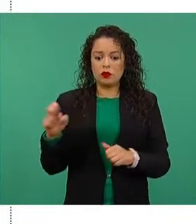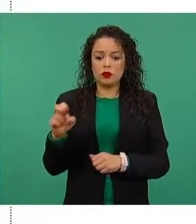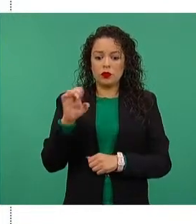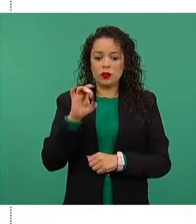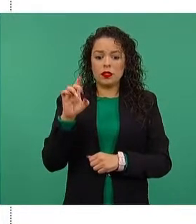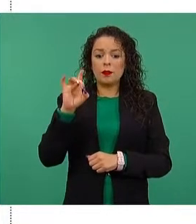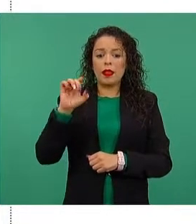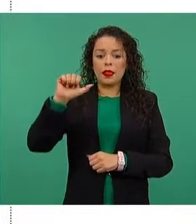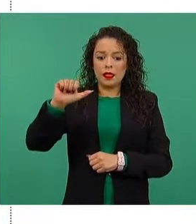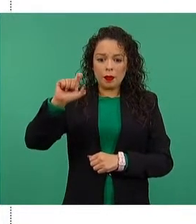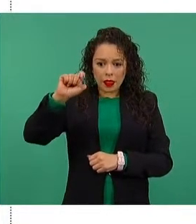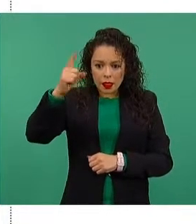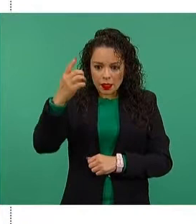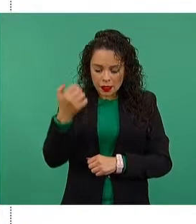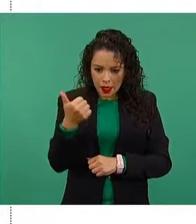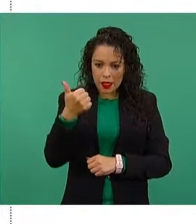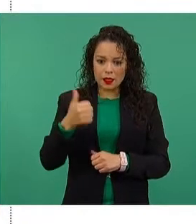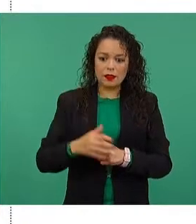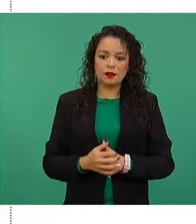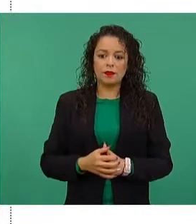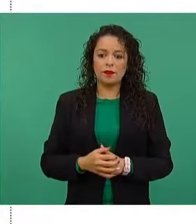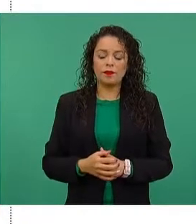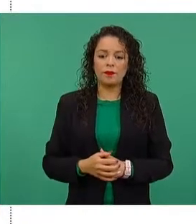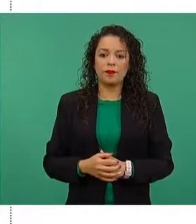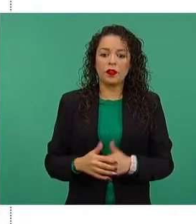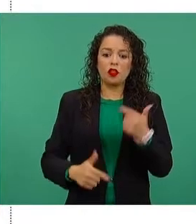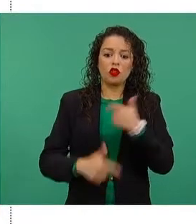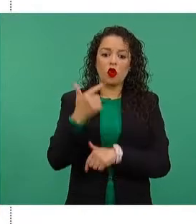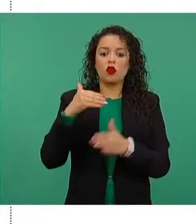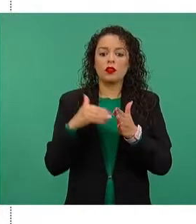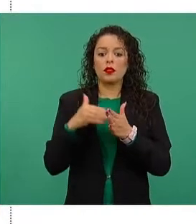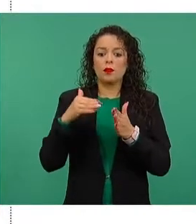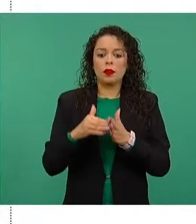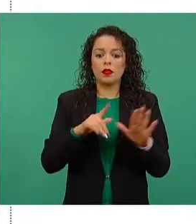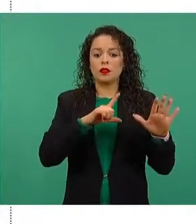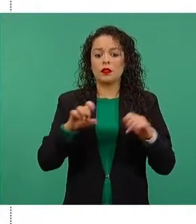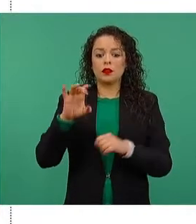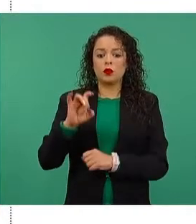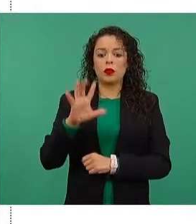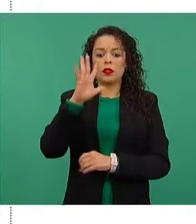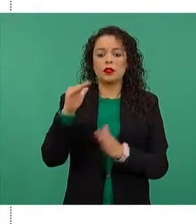10.819.326, y el total distribuido